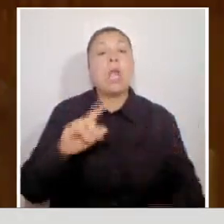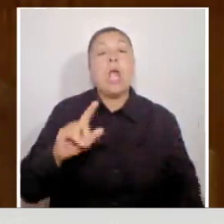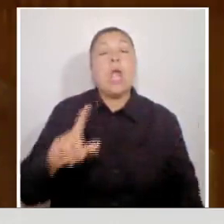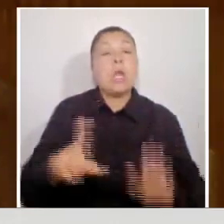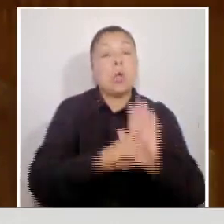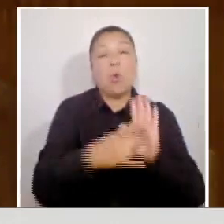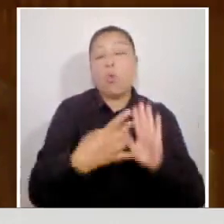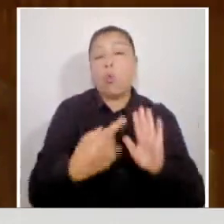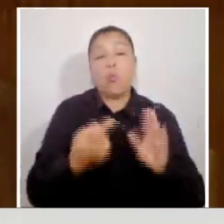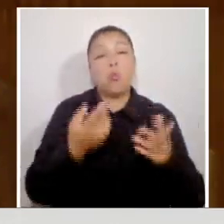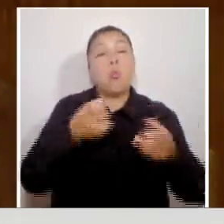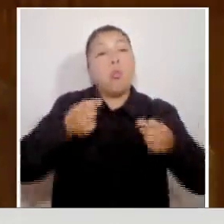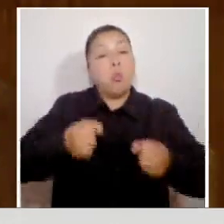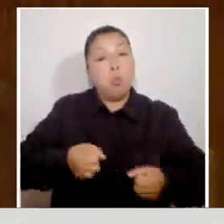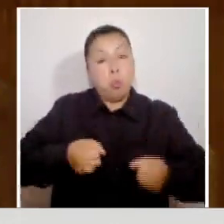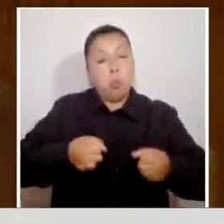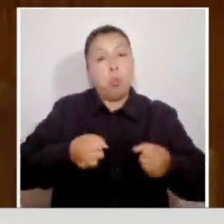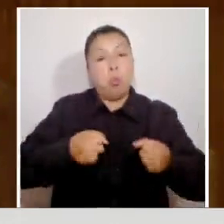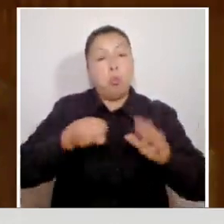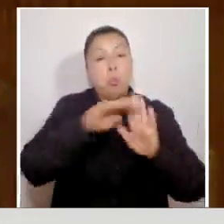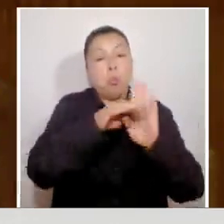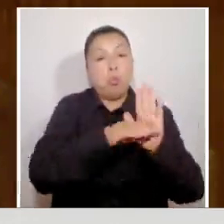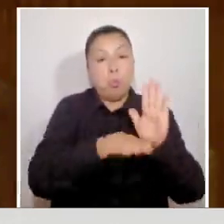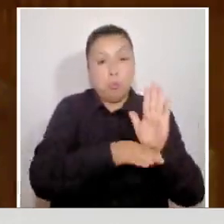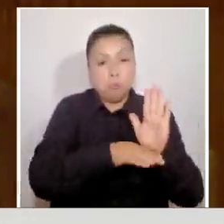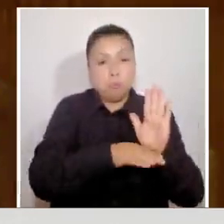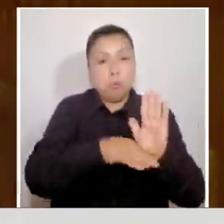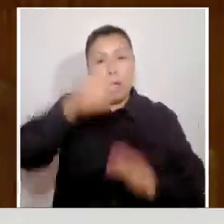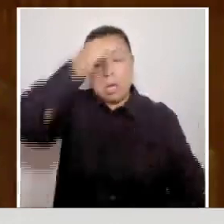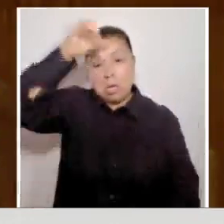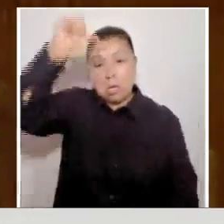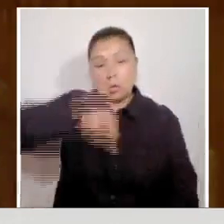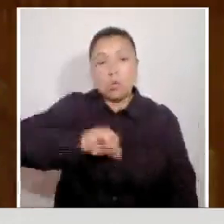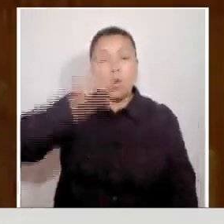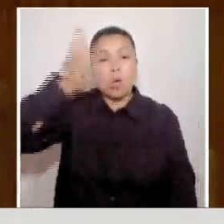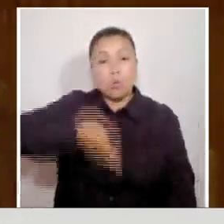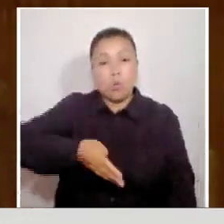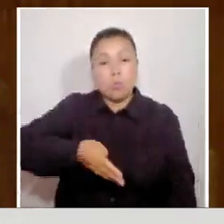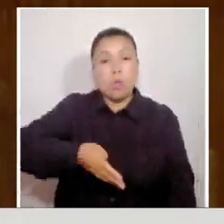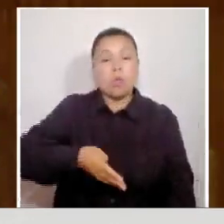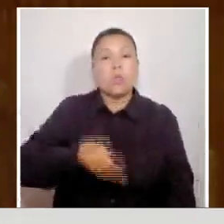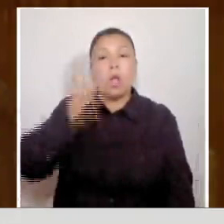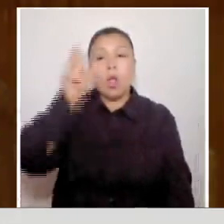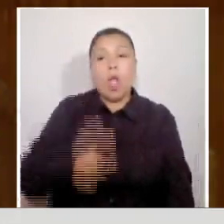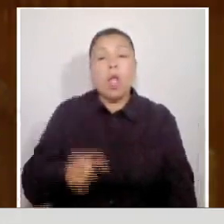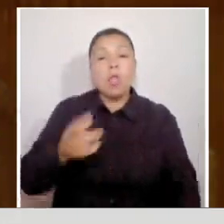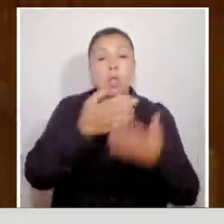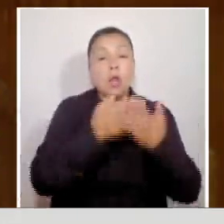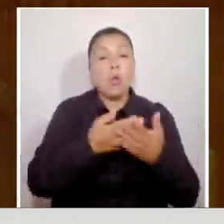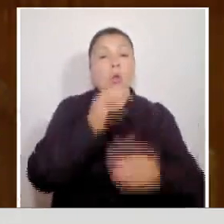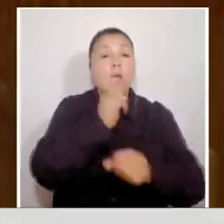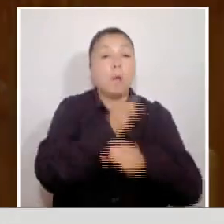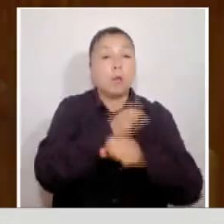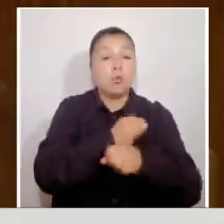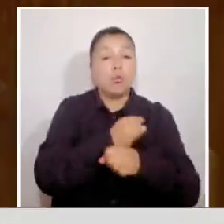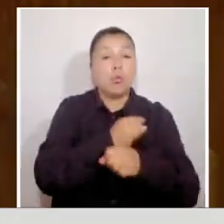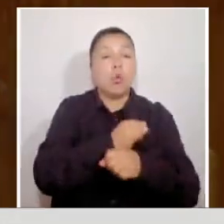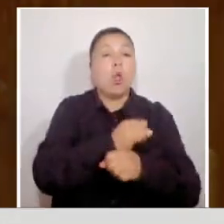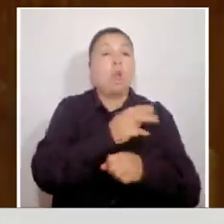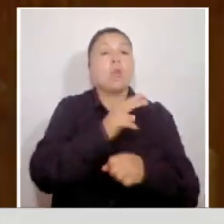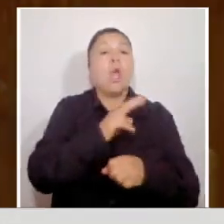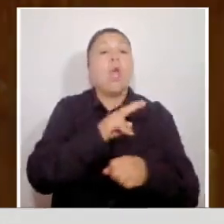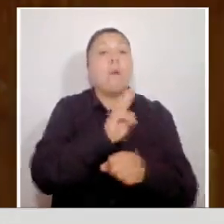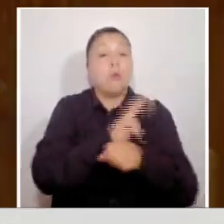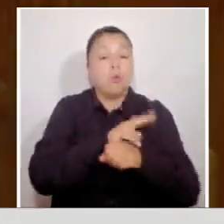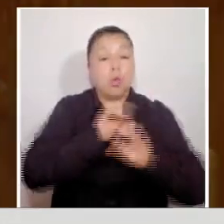generar la aplicación de medidas y sanciones como la suspensión de alumnos e instructores e incluso la prohibición total